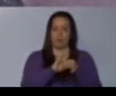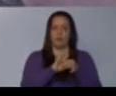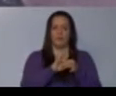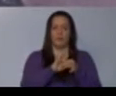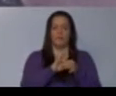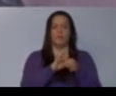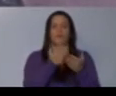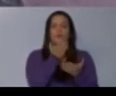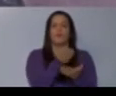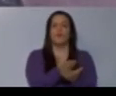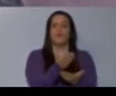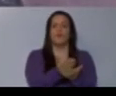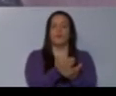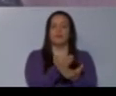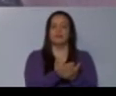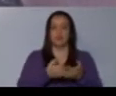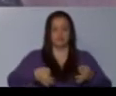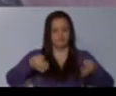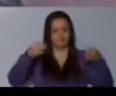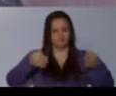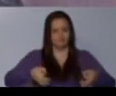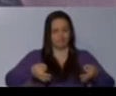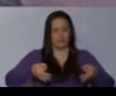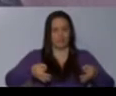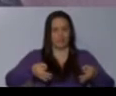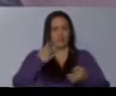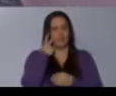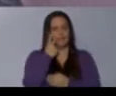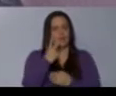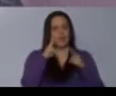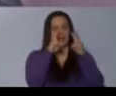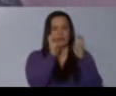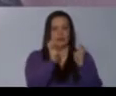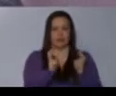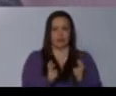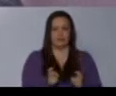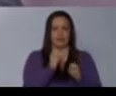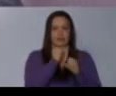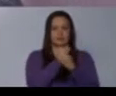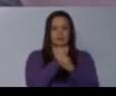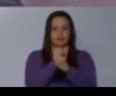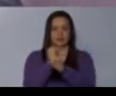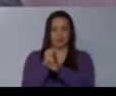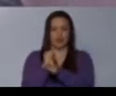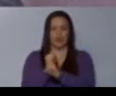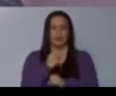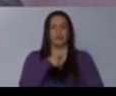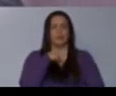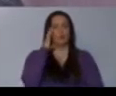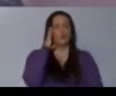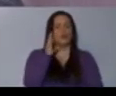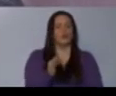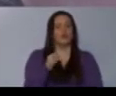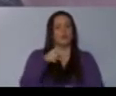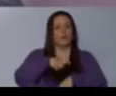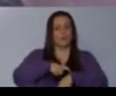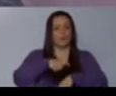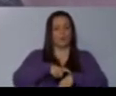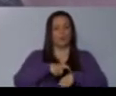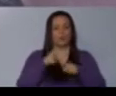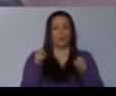concretas que le entren al tema de nuestra institucionalidad me parece que este es un momento oportuno